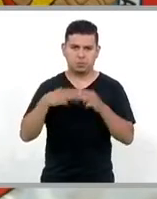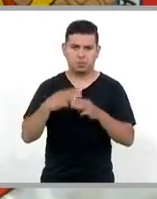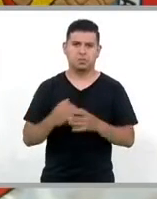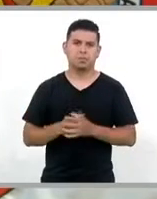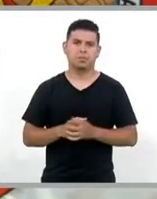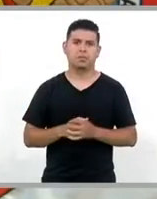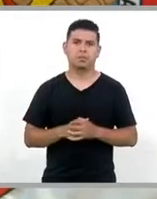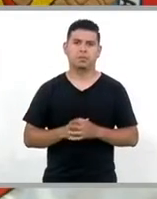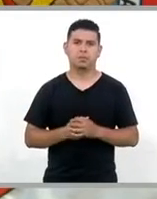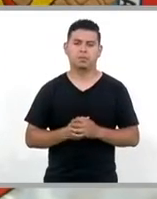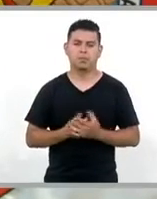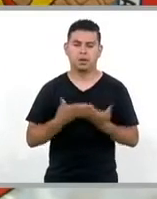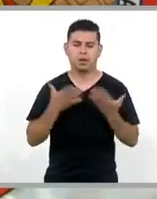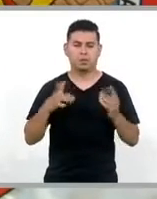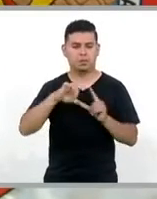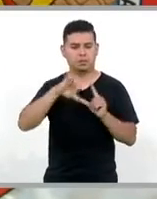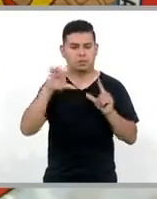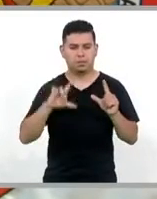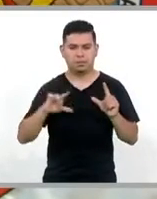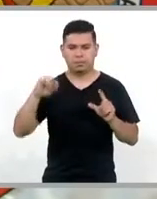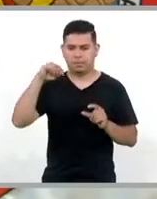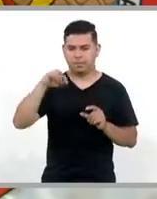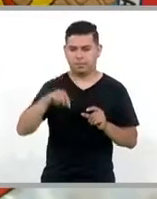panorama nacional tenemos